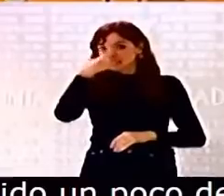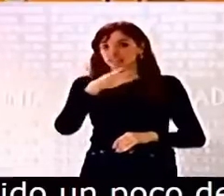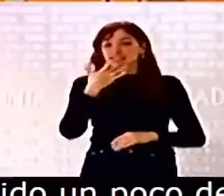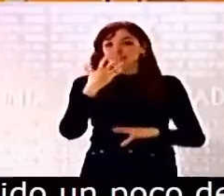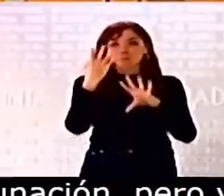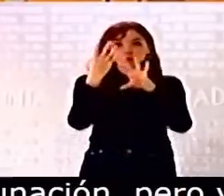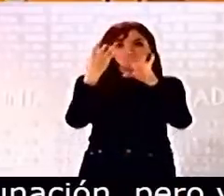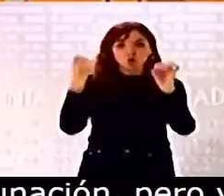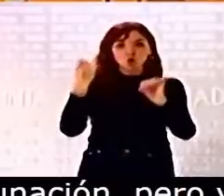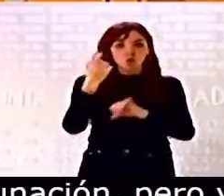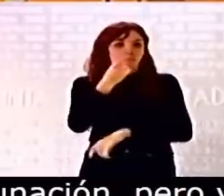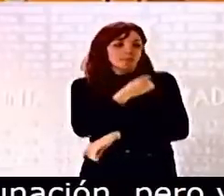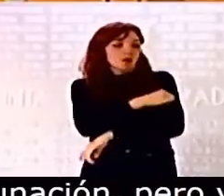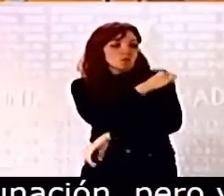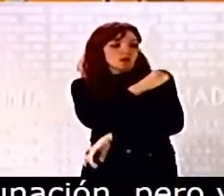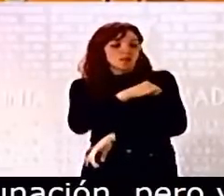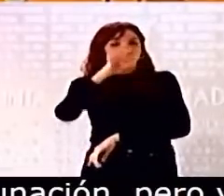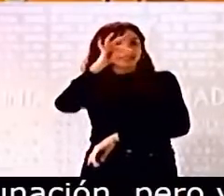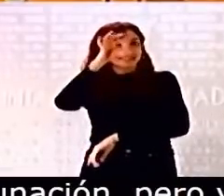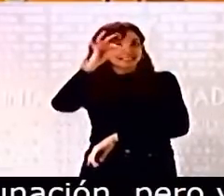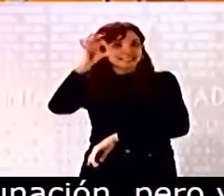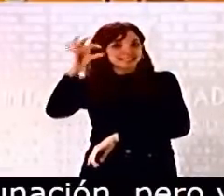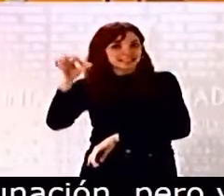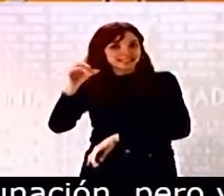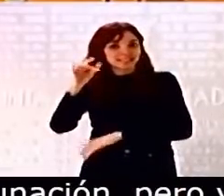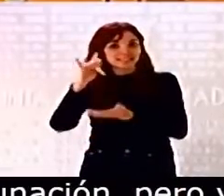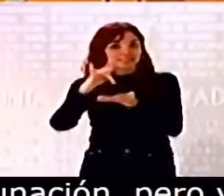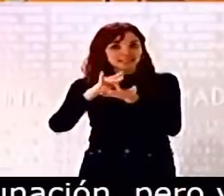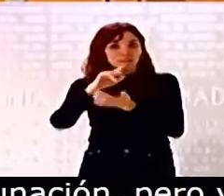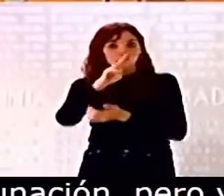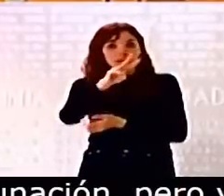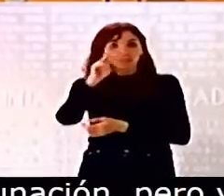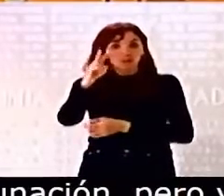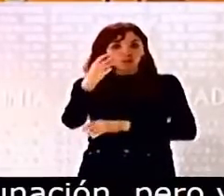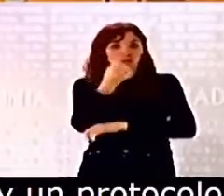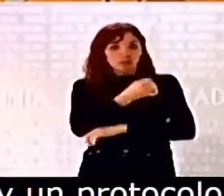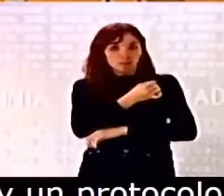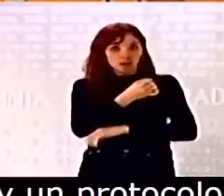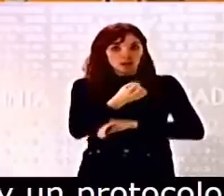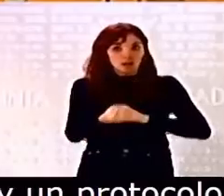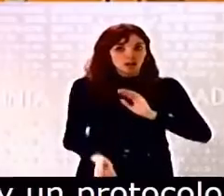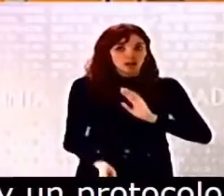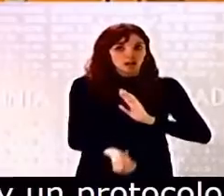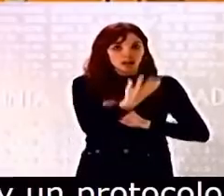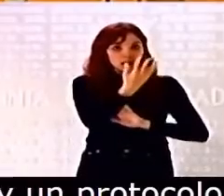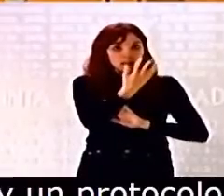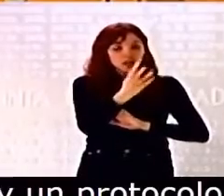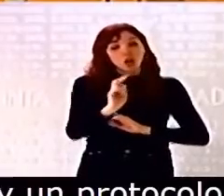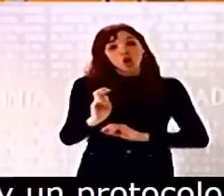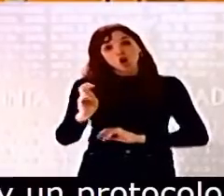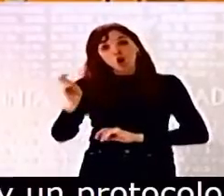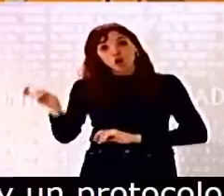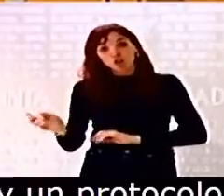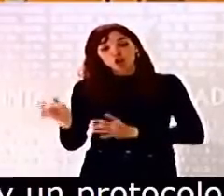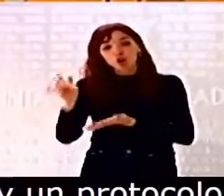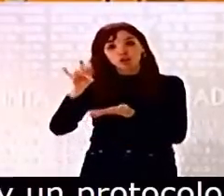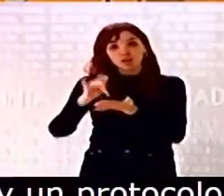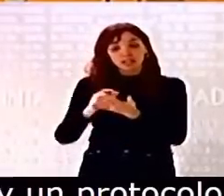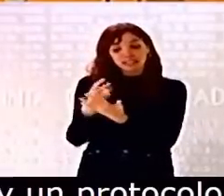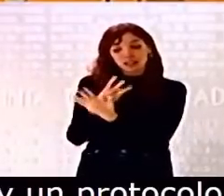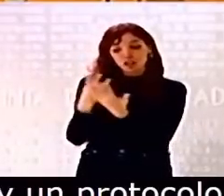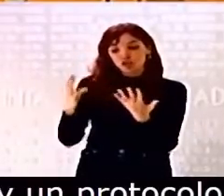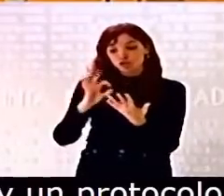protocolo de vacunación del SES emitido el 22 de diciembre y otro protocolo de vacunación del SES emitido el 18 de